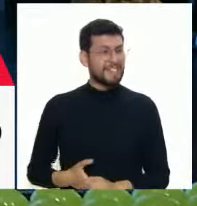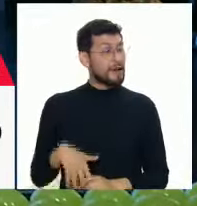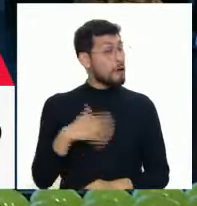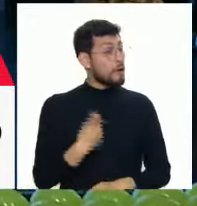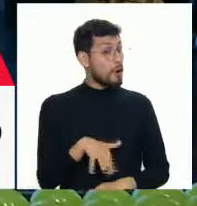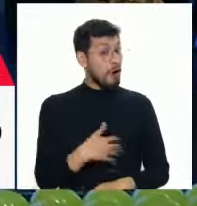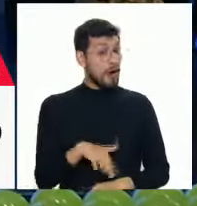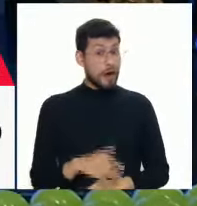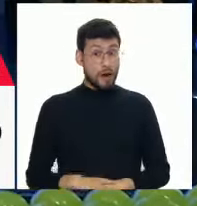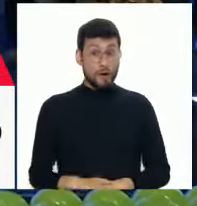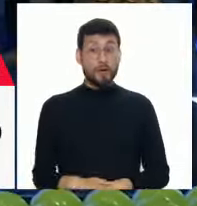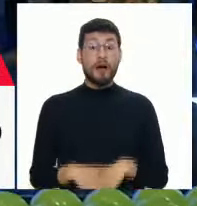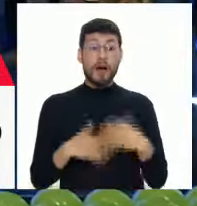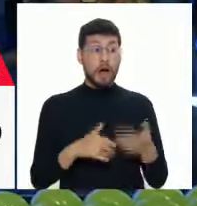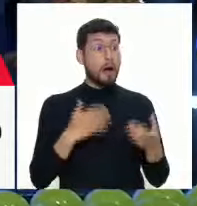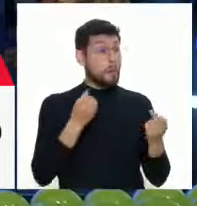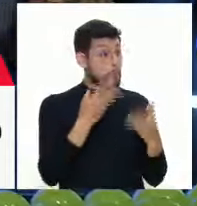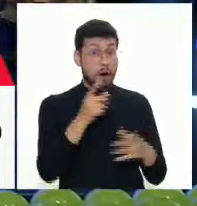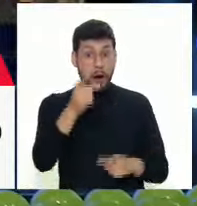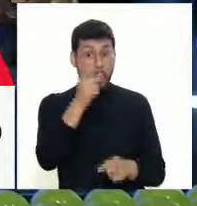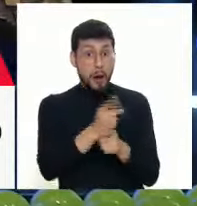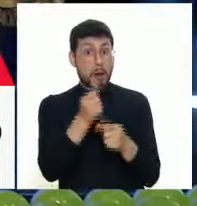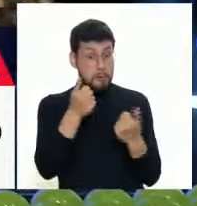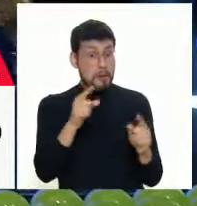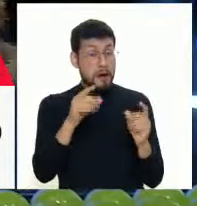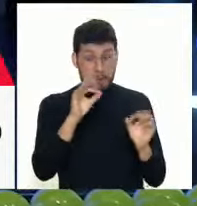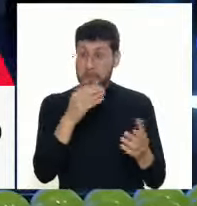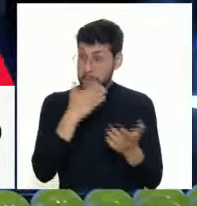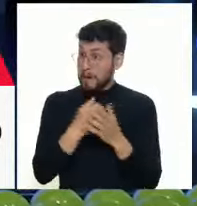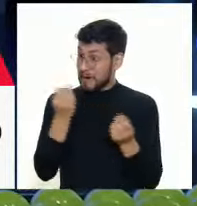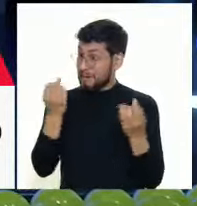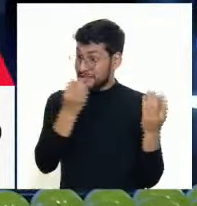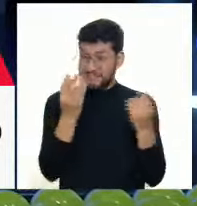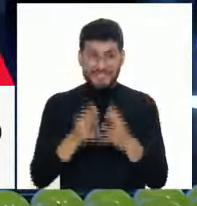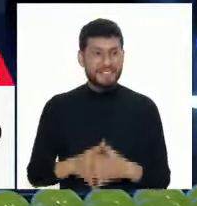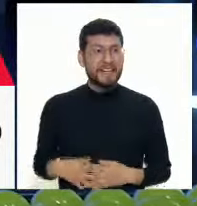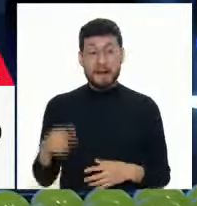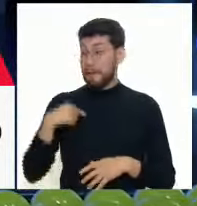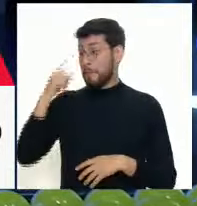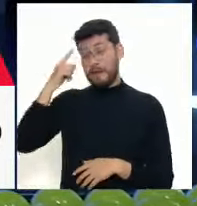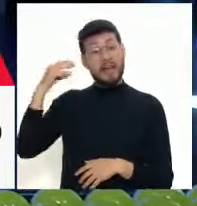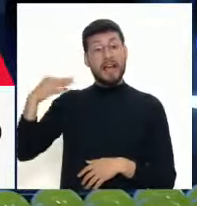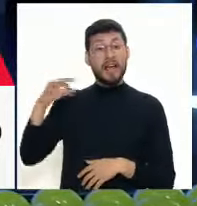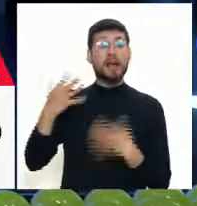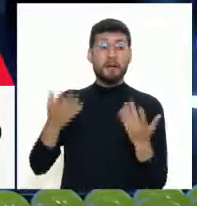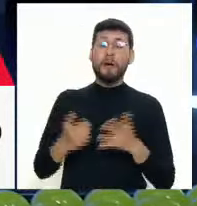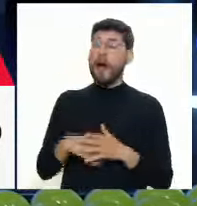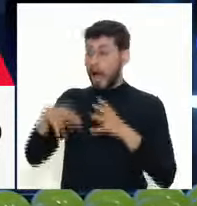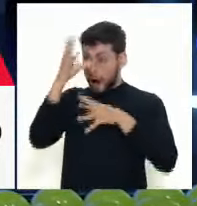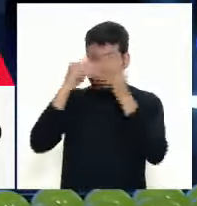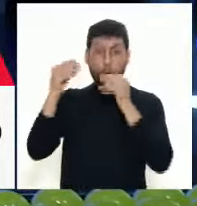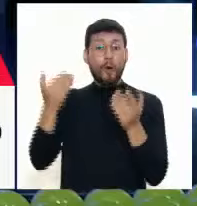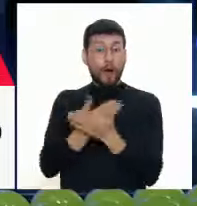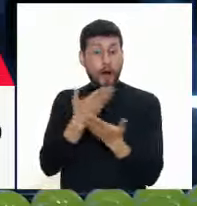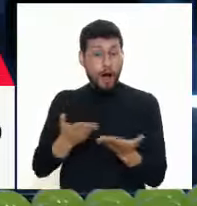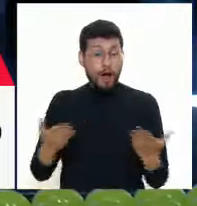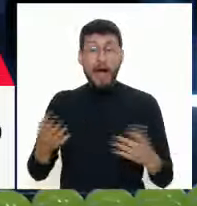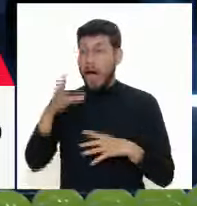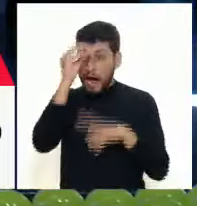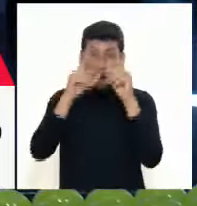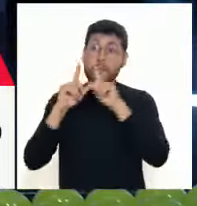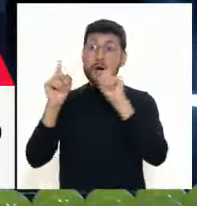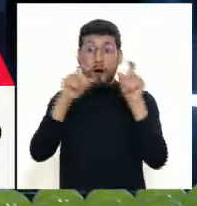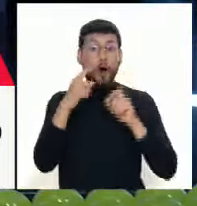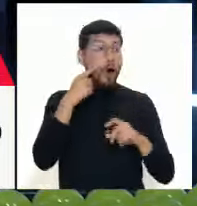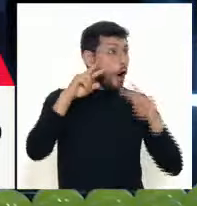¡Wow! Muy bien, chicos, la mayoría atinó a la respuesta, ¿no creen? Sí. Yo también creo que es siempre bueno aprender cosas nuevas y querer aprender y